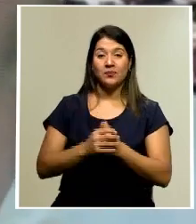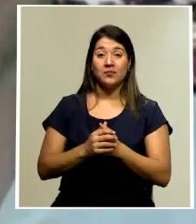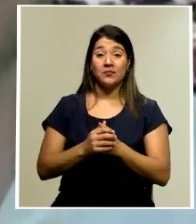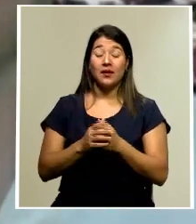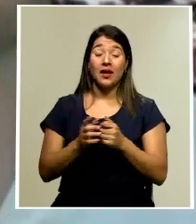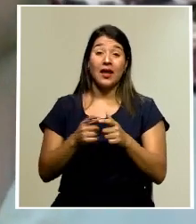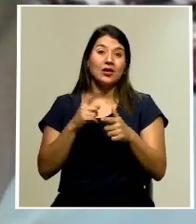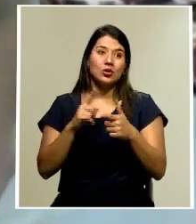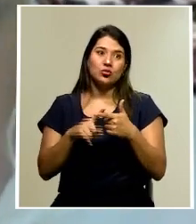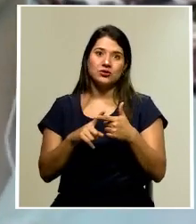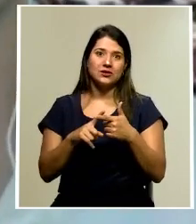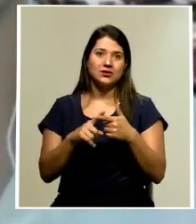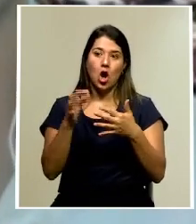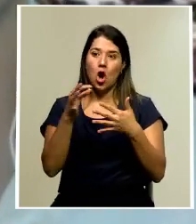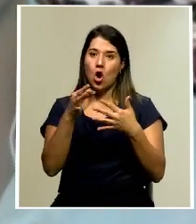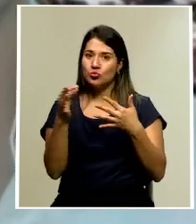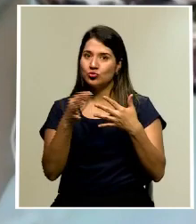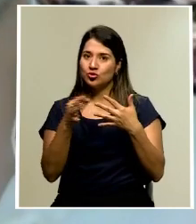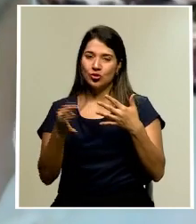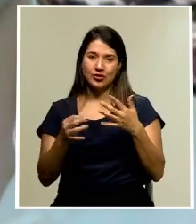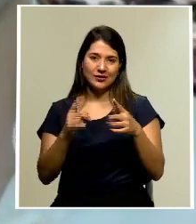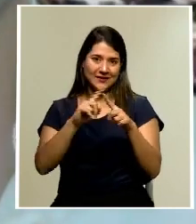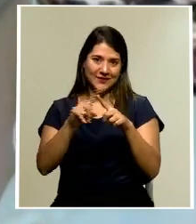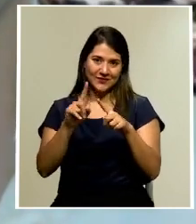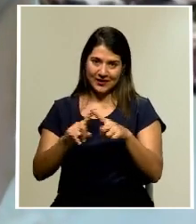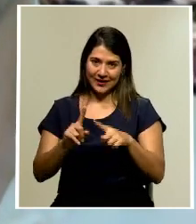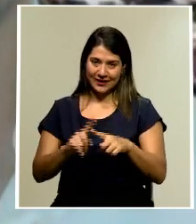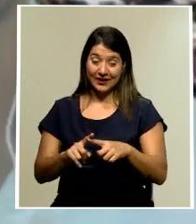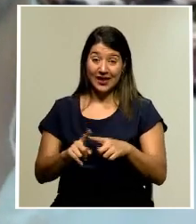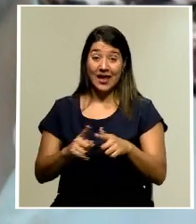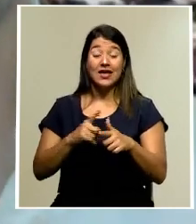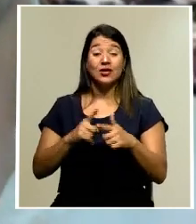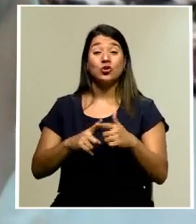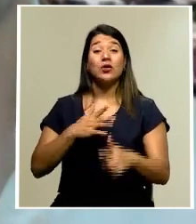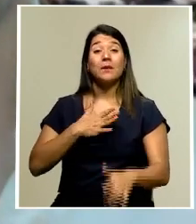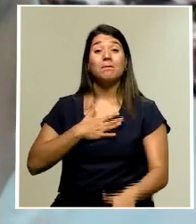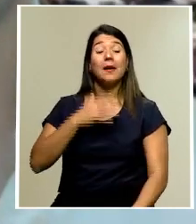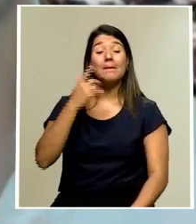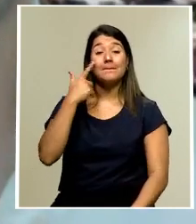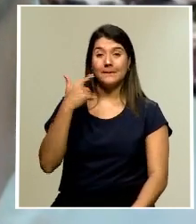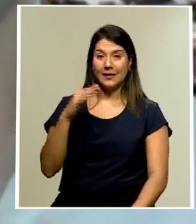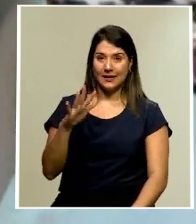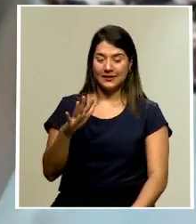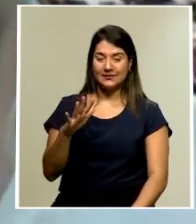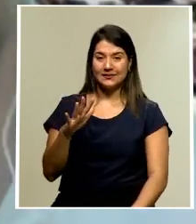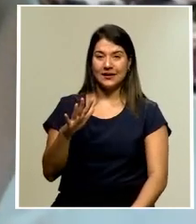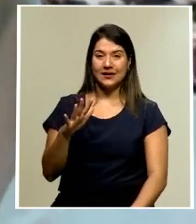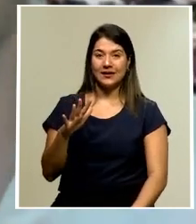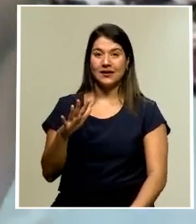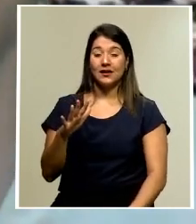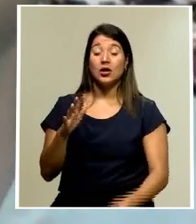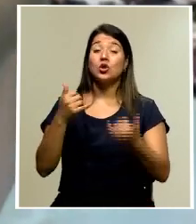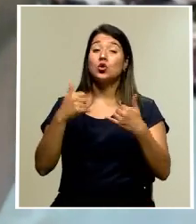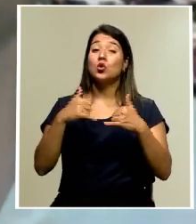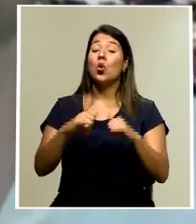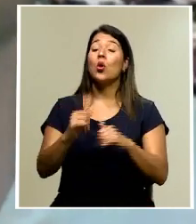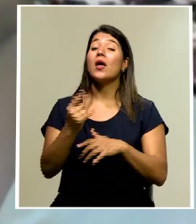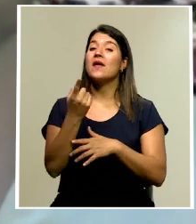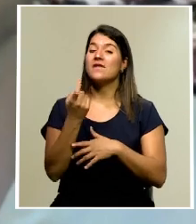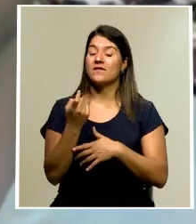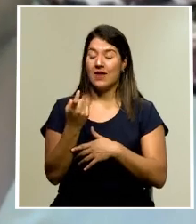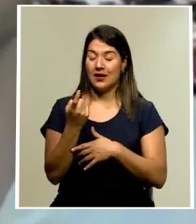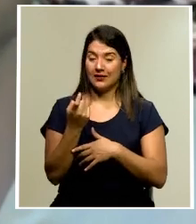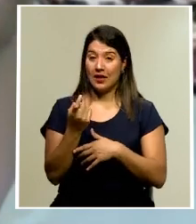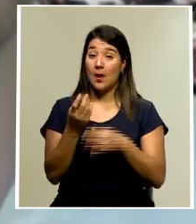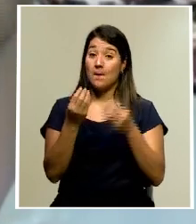Escenarios hay varios y me parece entonces que aunque resta todavía mucho